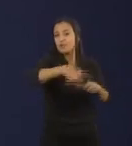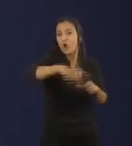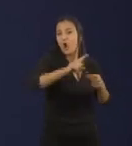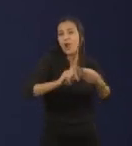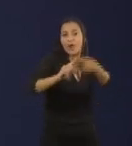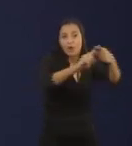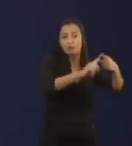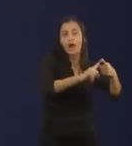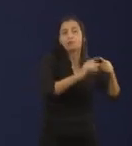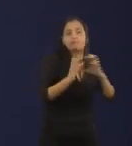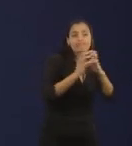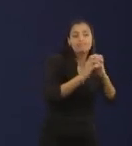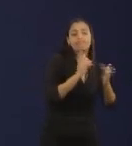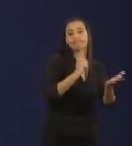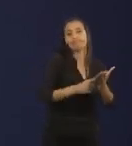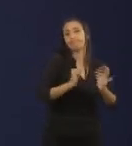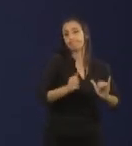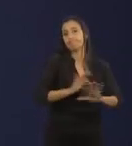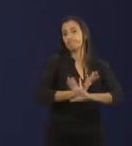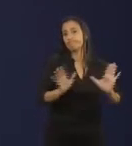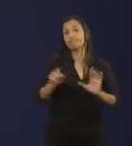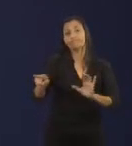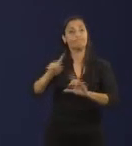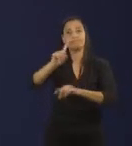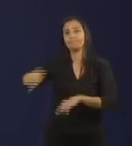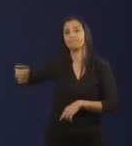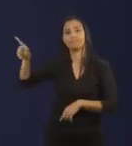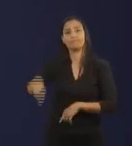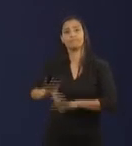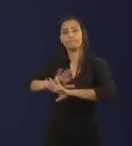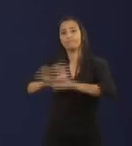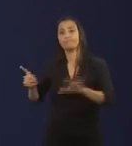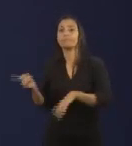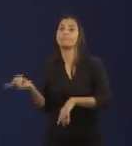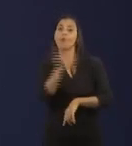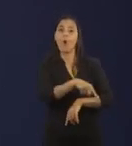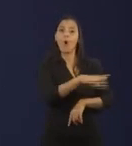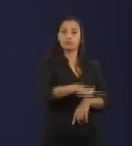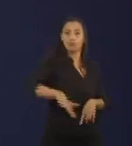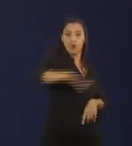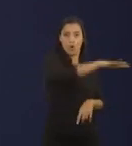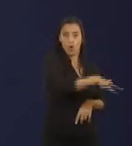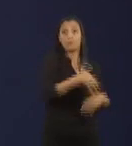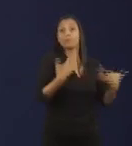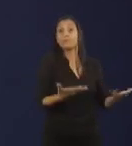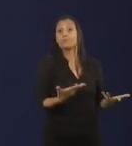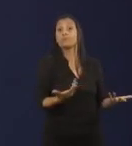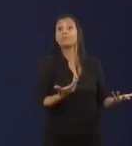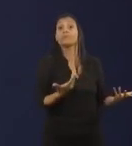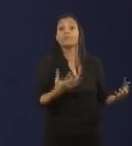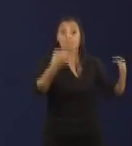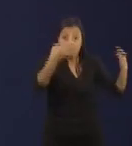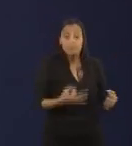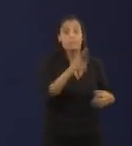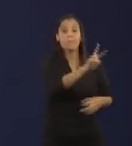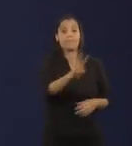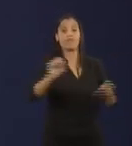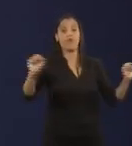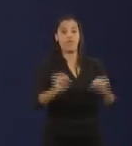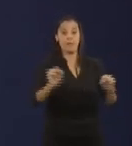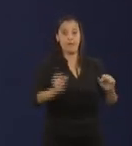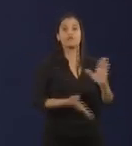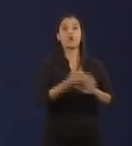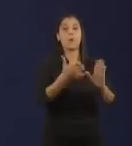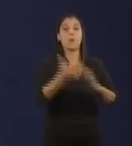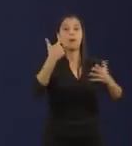sus colaboradores en que eso efectivamente no ocurra y se va efectivamente el 22 de mayo va a ser la